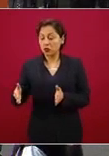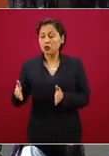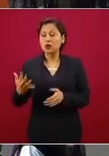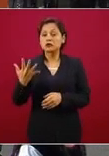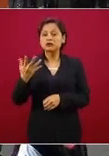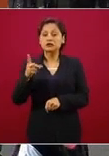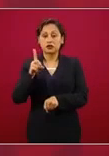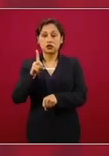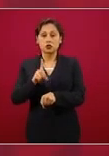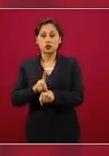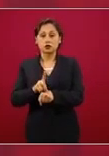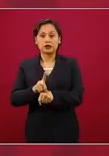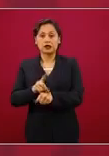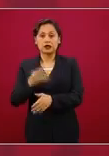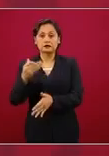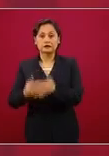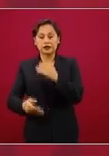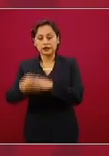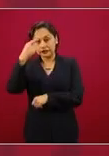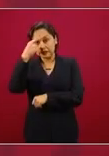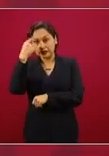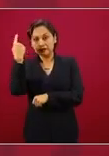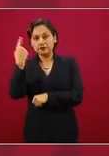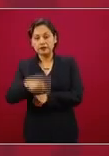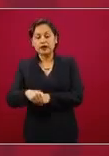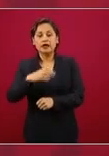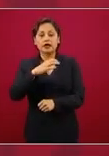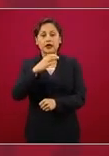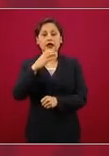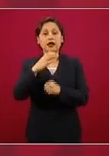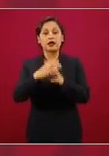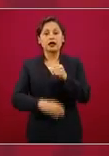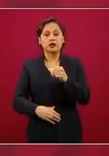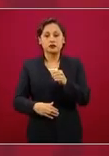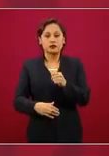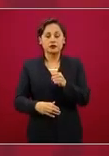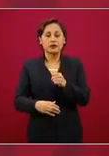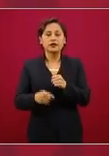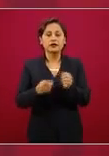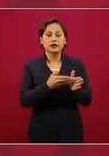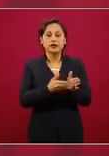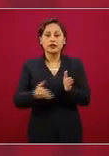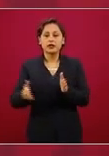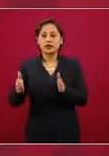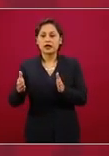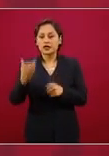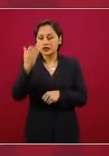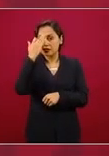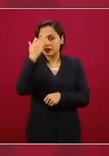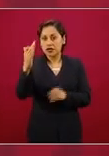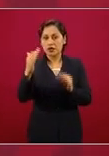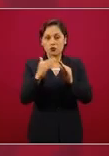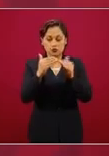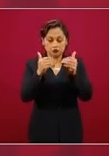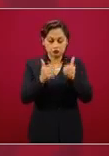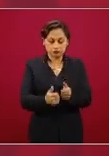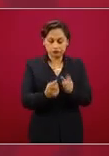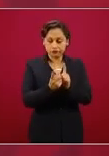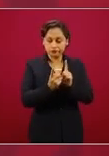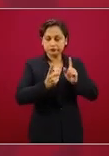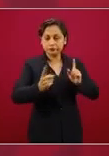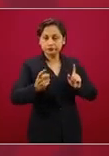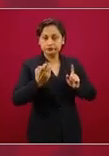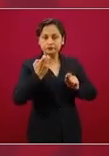inolvidable Jornada Nacional de Sana Distancia, y que aprovecho para dar las gracias